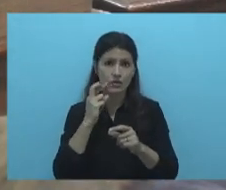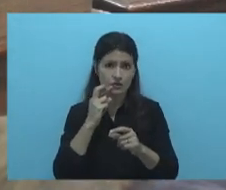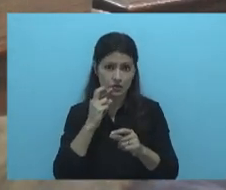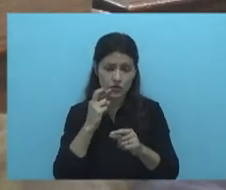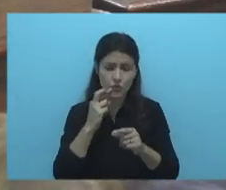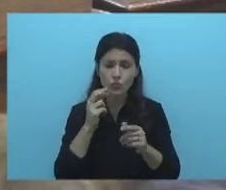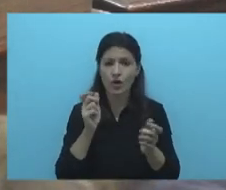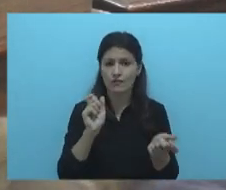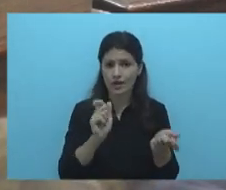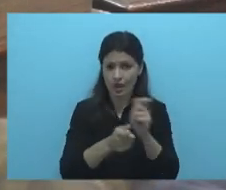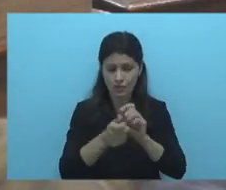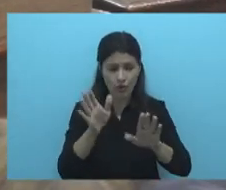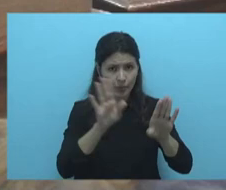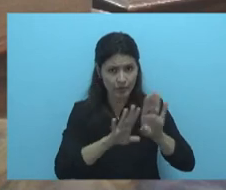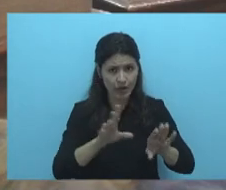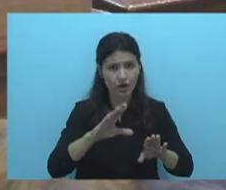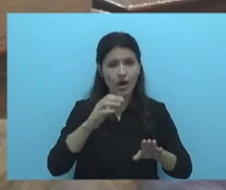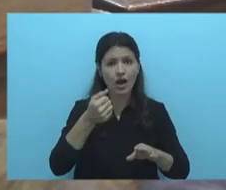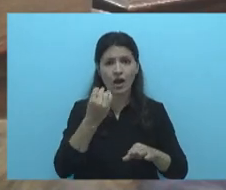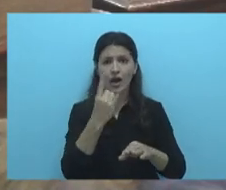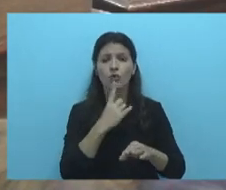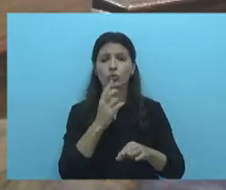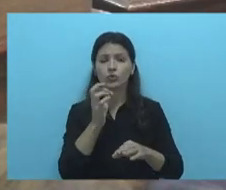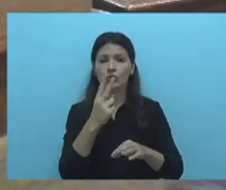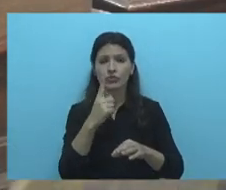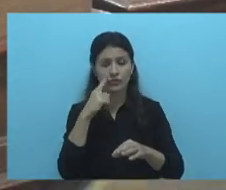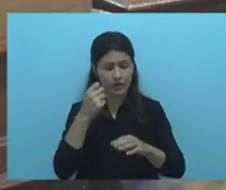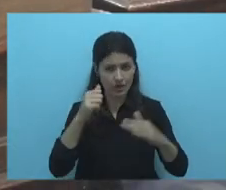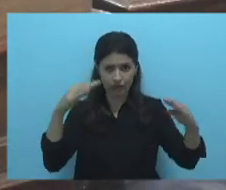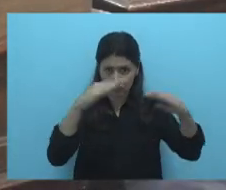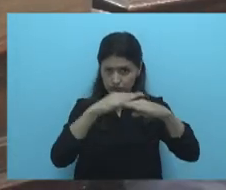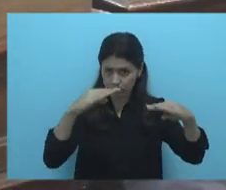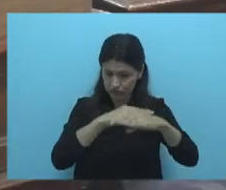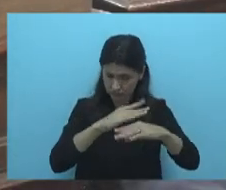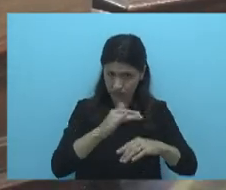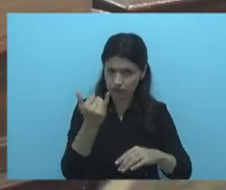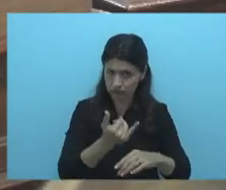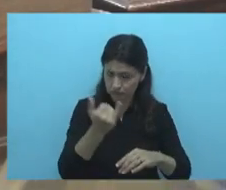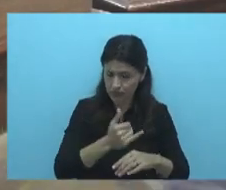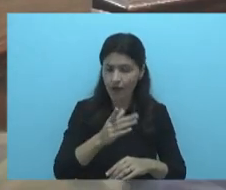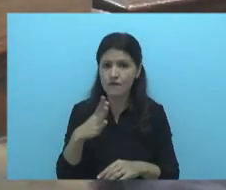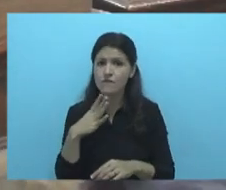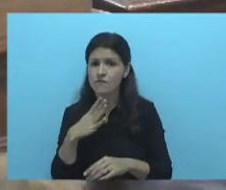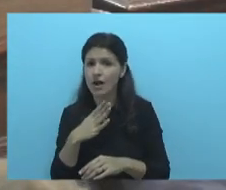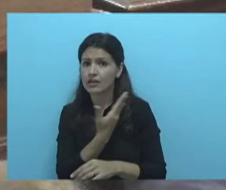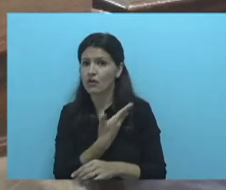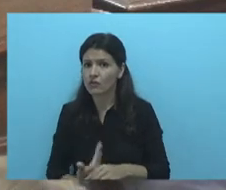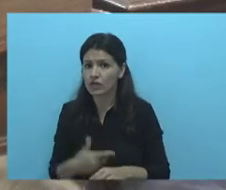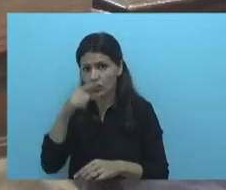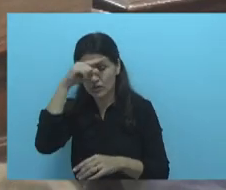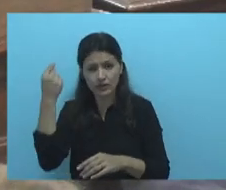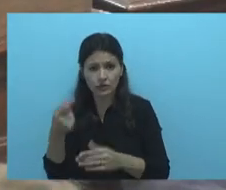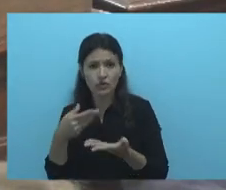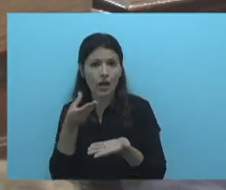es hora de una vez por todas que el Estado Nacional honre ese compromiso y que pueda de una vez